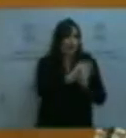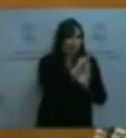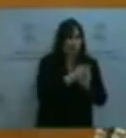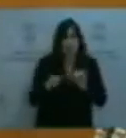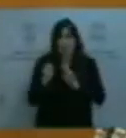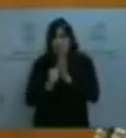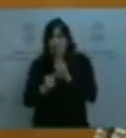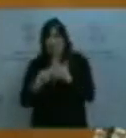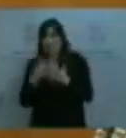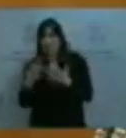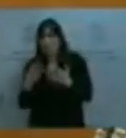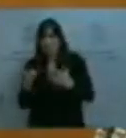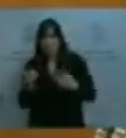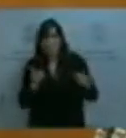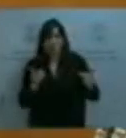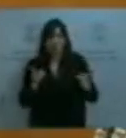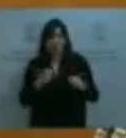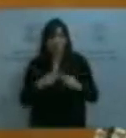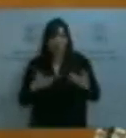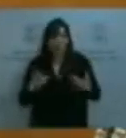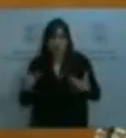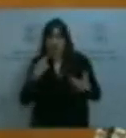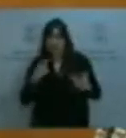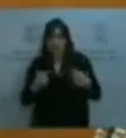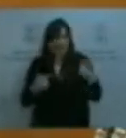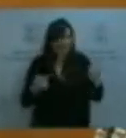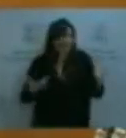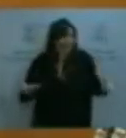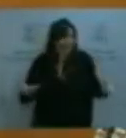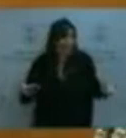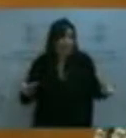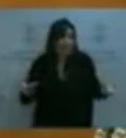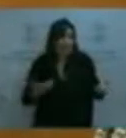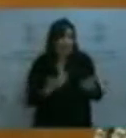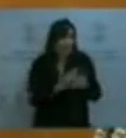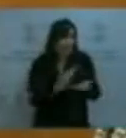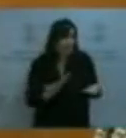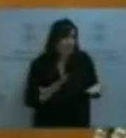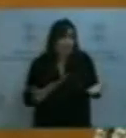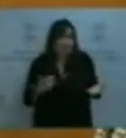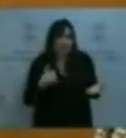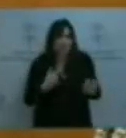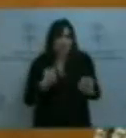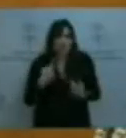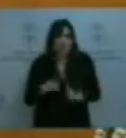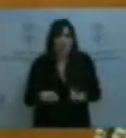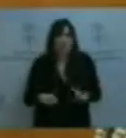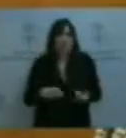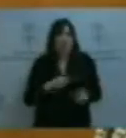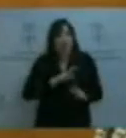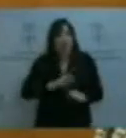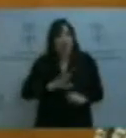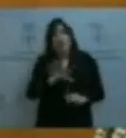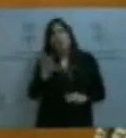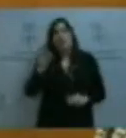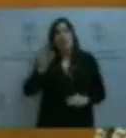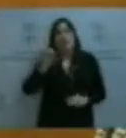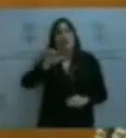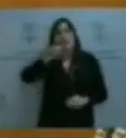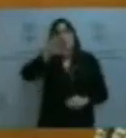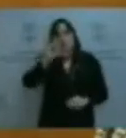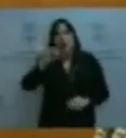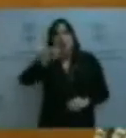que no la puedo montar. Bueno, al final, ustedes escogen a don Luis González Fernández. Claro, a mí me llama tanto que yo no